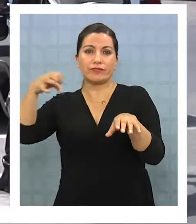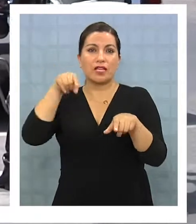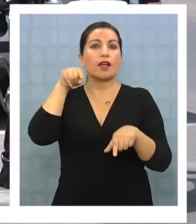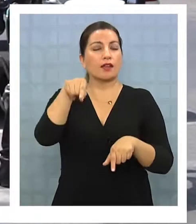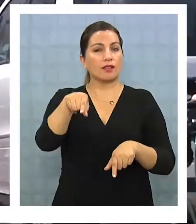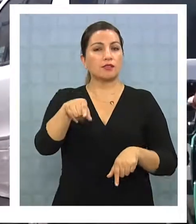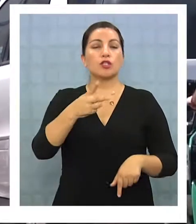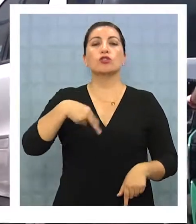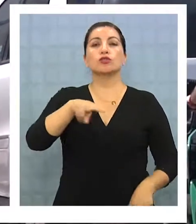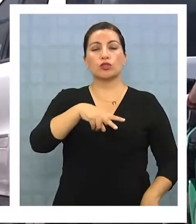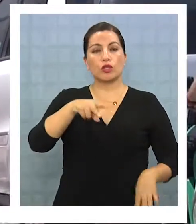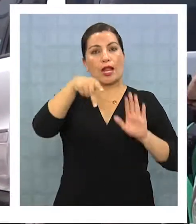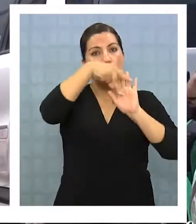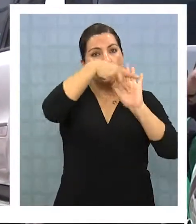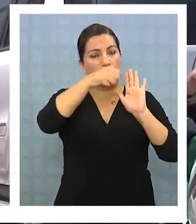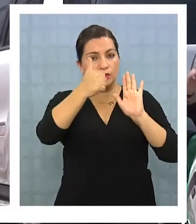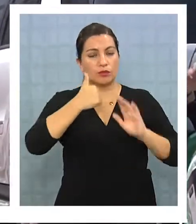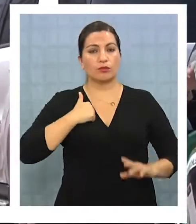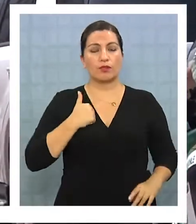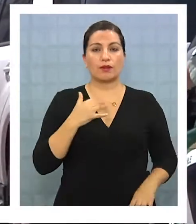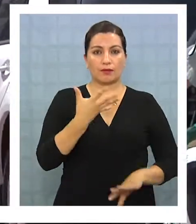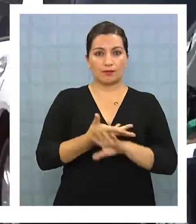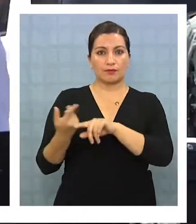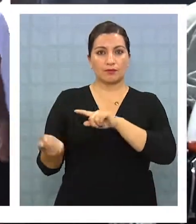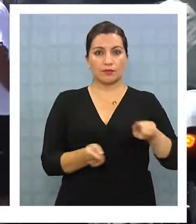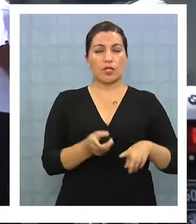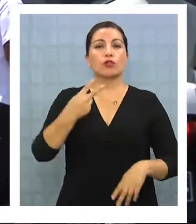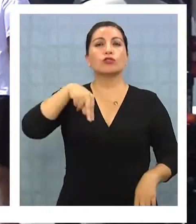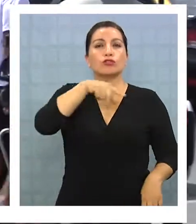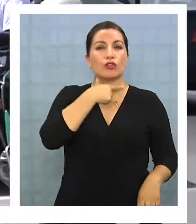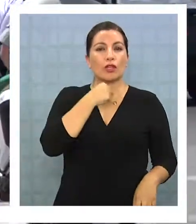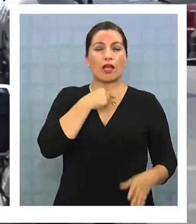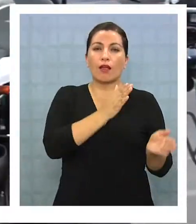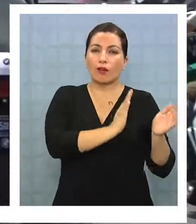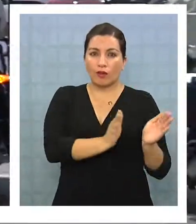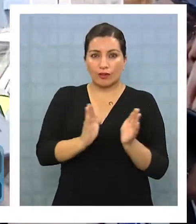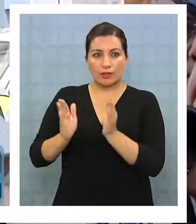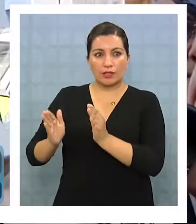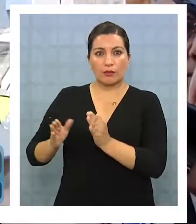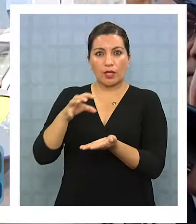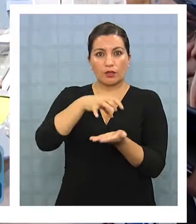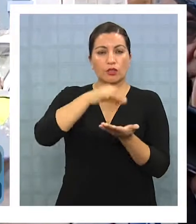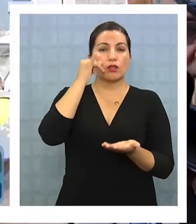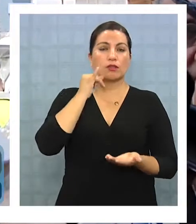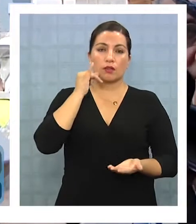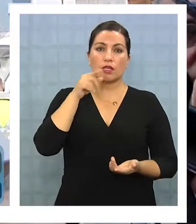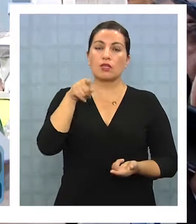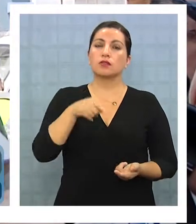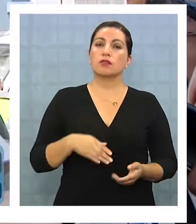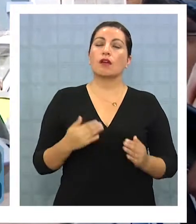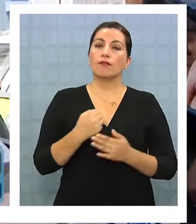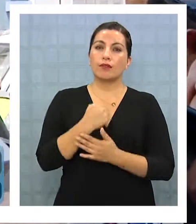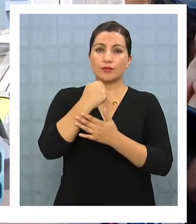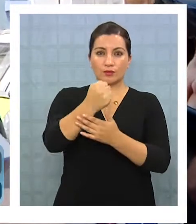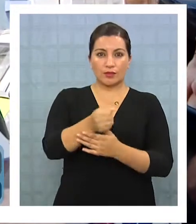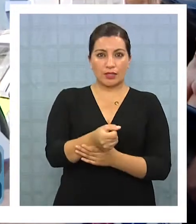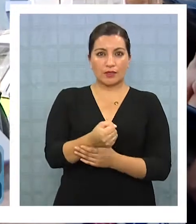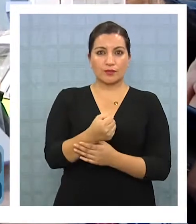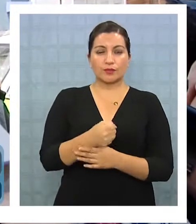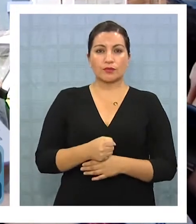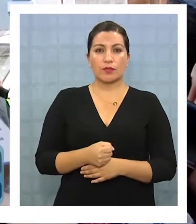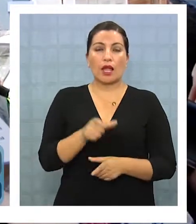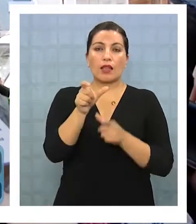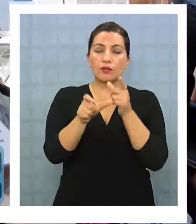y bueno, todos cumplir las normas que hay. Lo que buscamos es un ordenamiento de la comuna que va en directo a beneficio de todos los